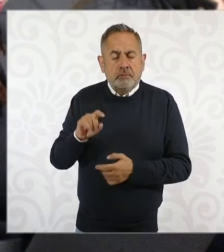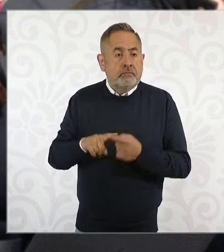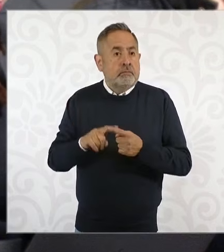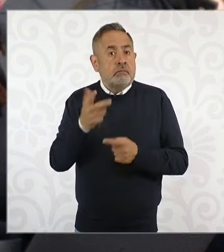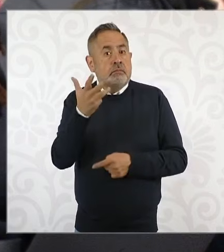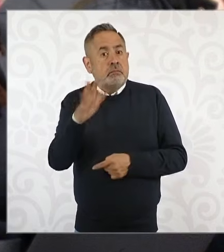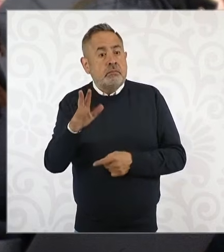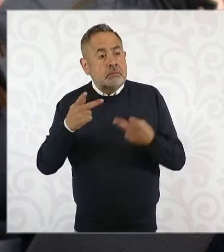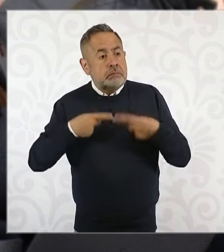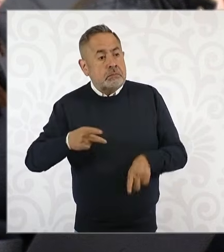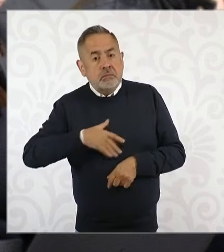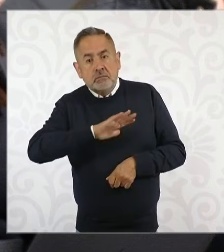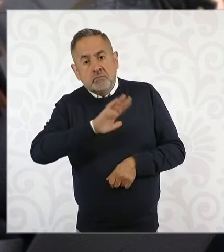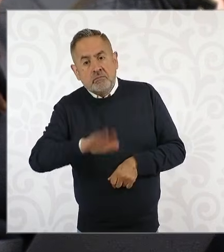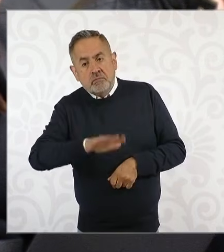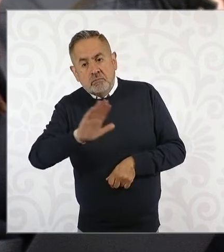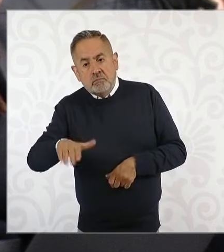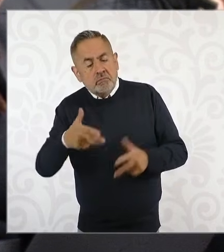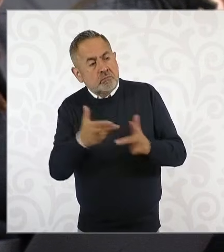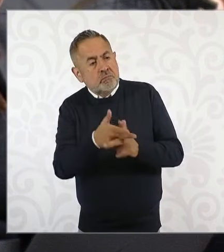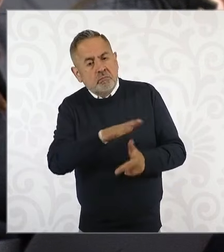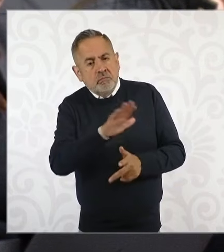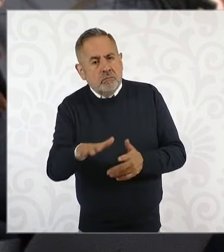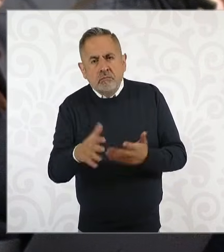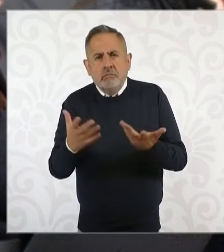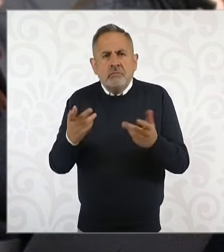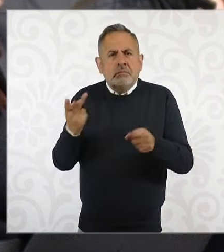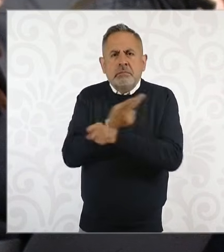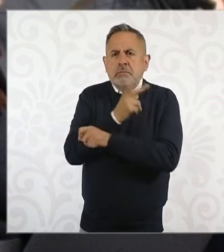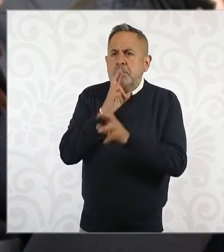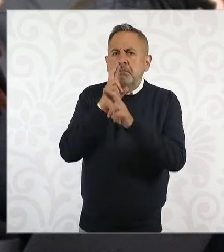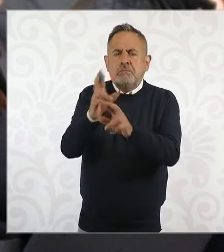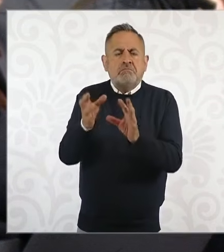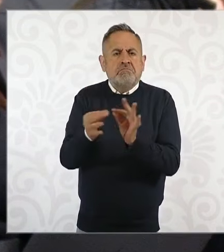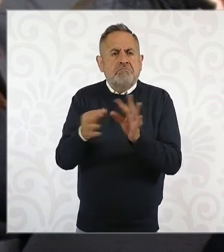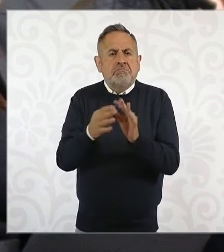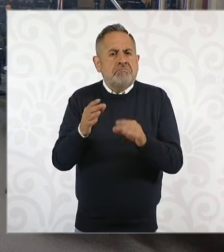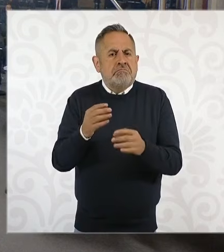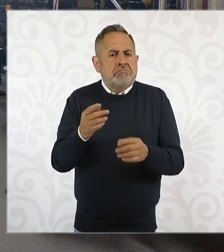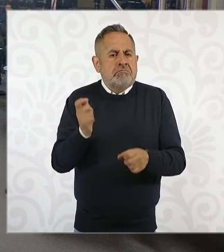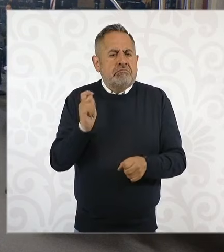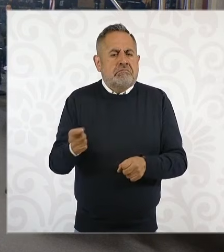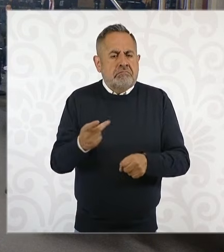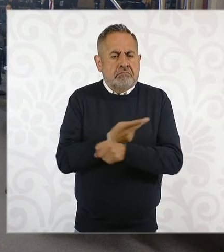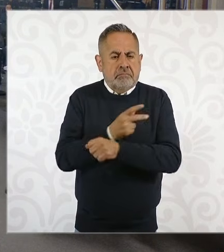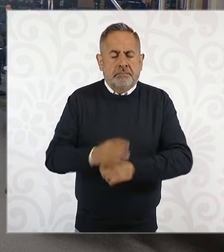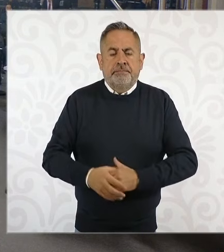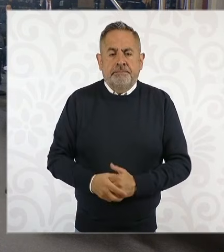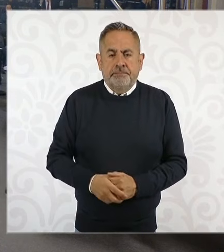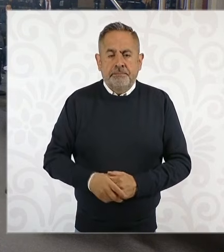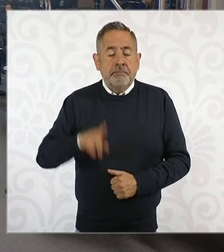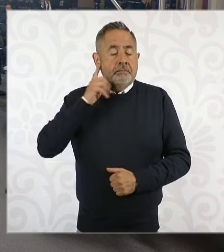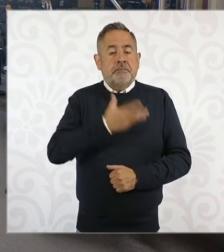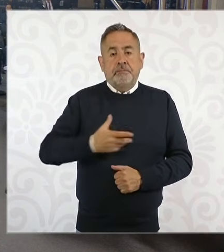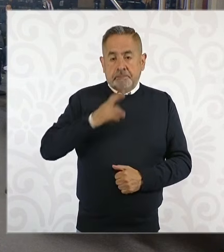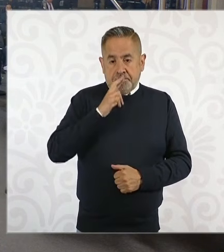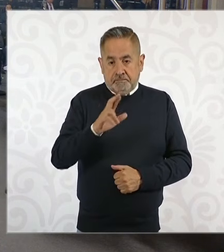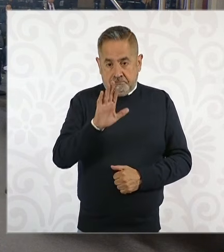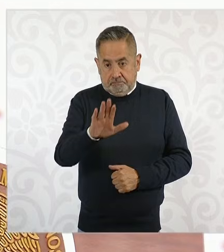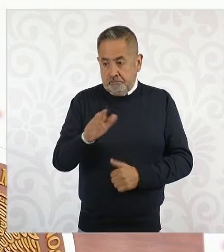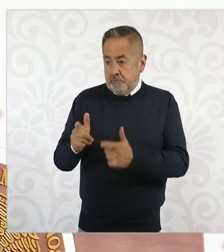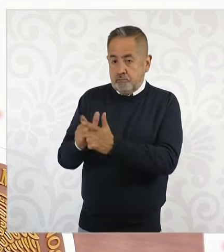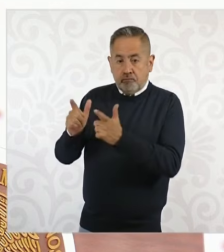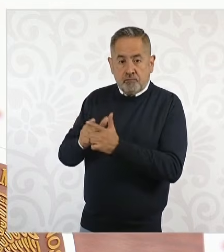abatidas hasta el momento. ¿Cuál fue el reporte que le dieron en el Gabinete de Seguridad? Lo puedo informar, el Gabinete de Seguridad